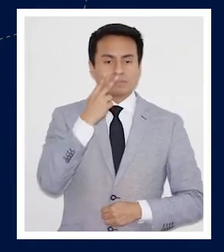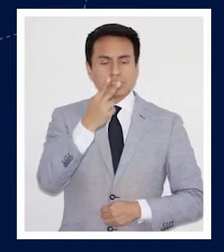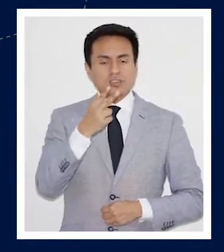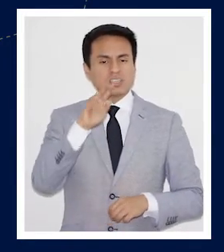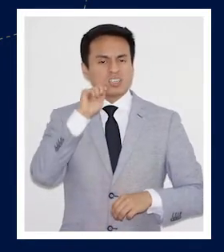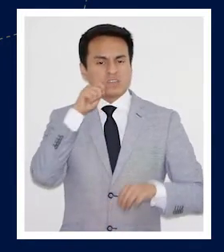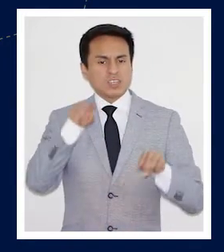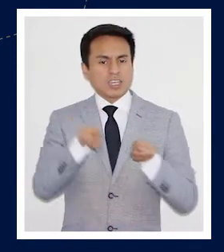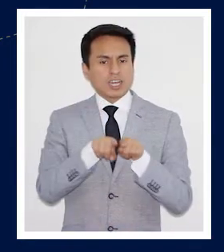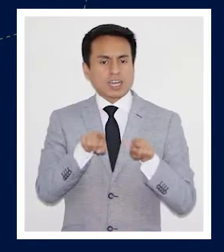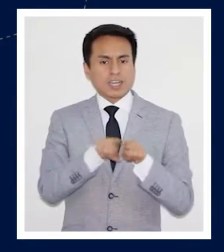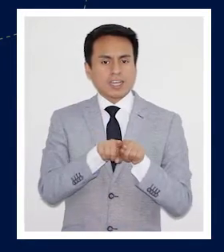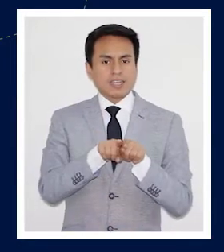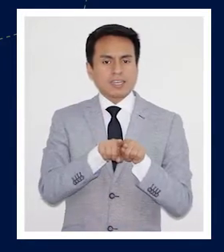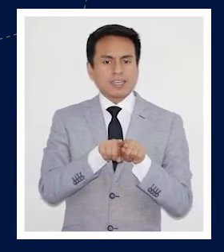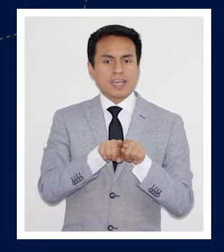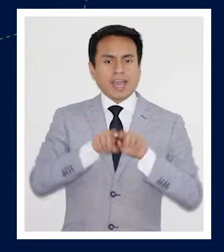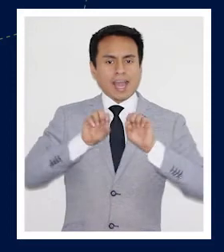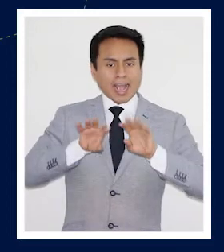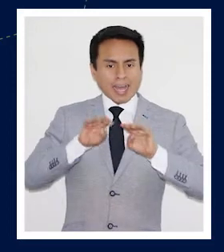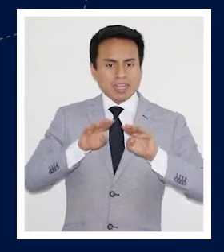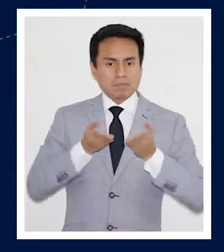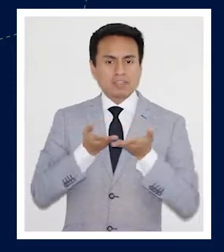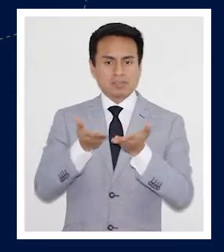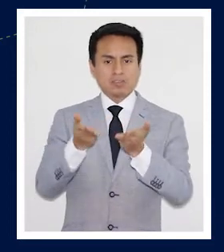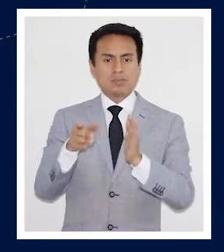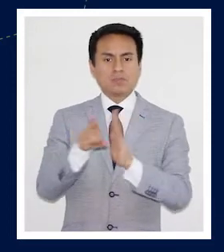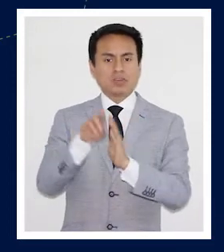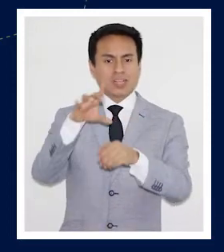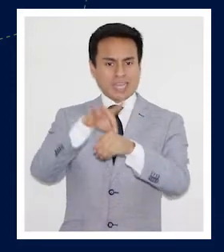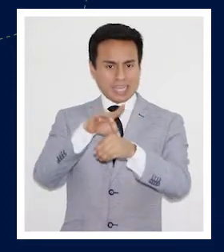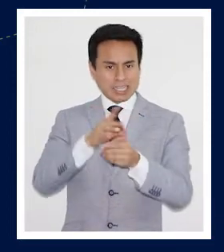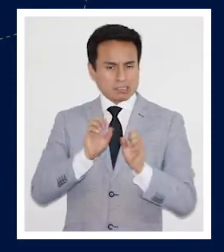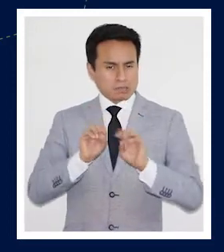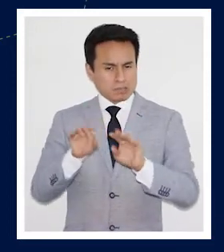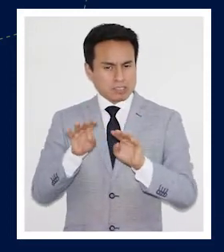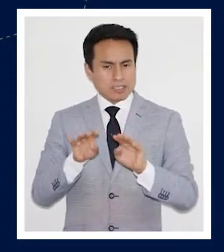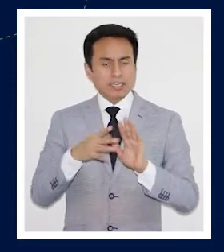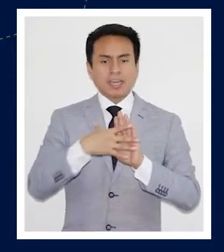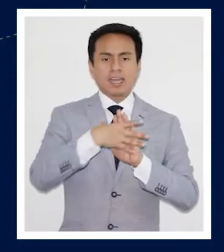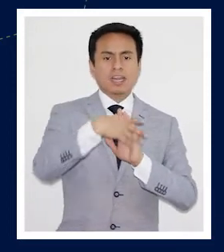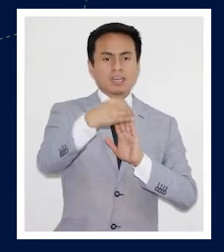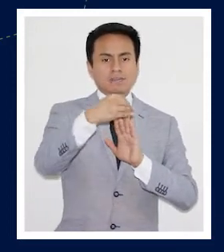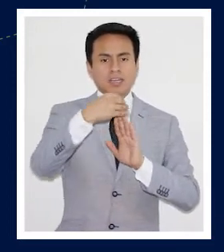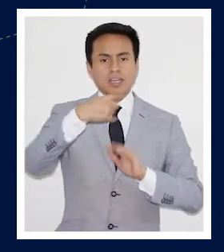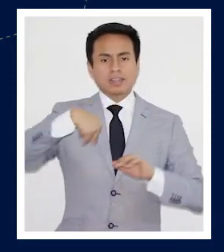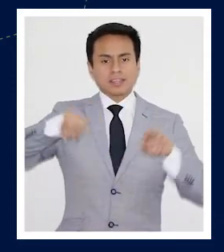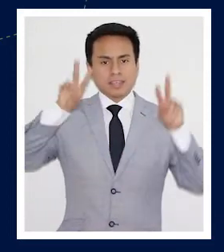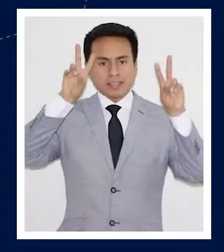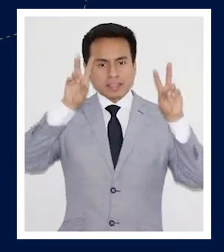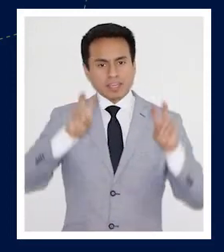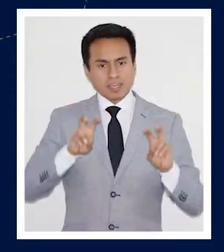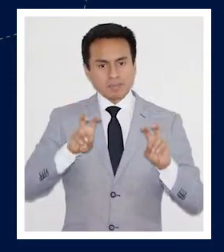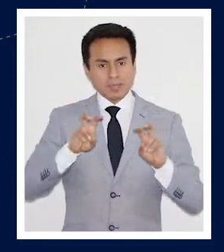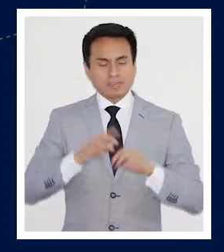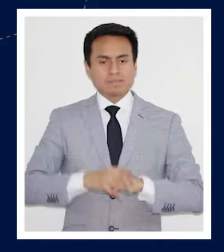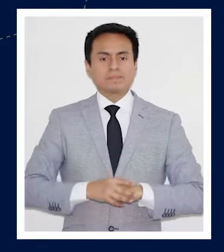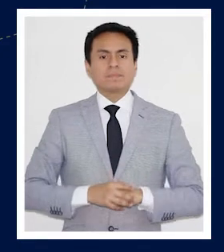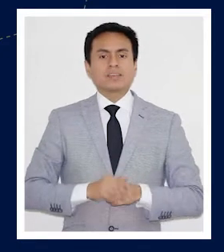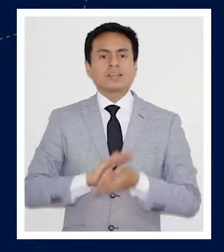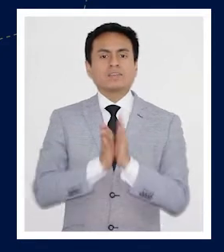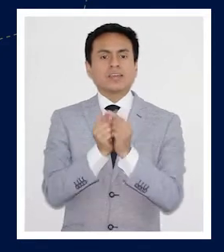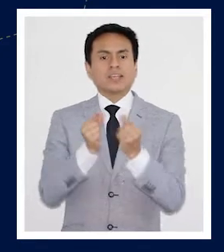Nuestra misión entonces es ser la academia del servicio médico-legal y ser un referente en estos